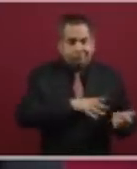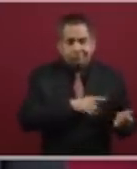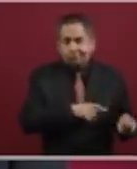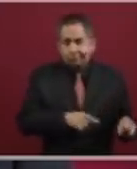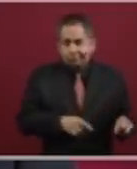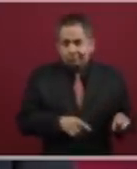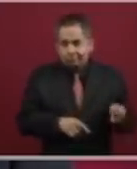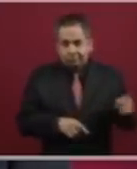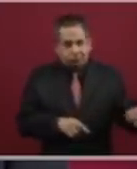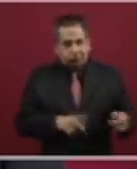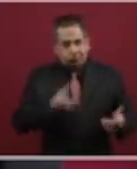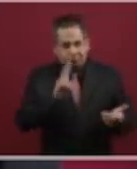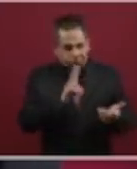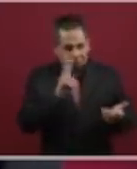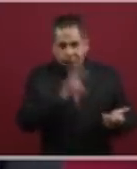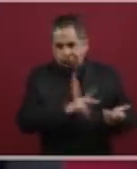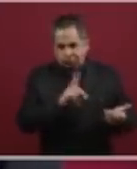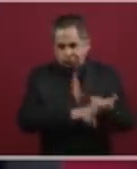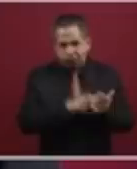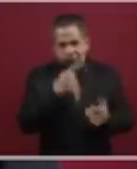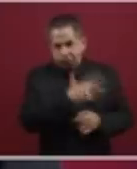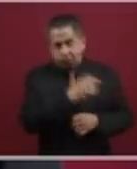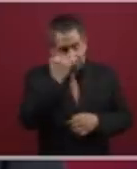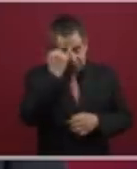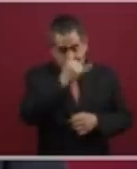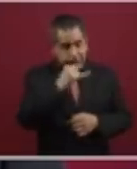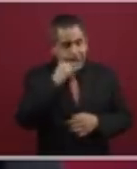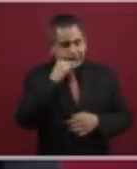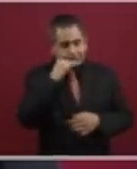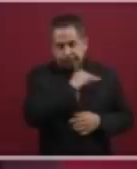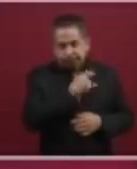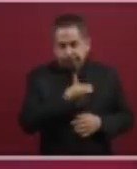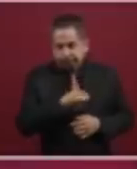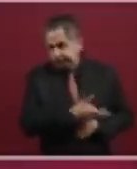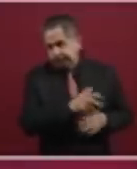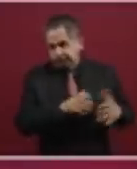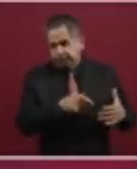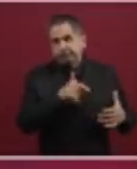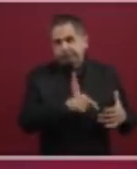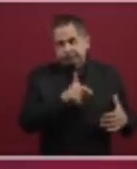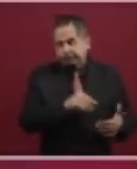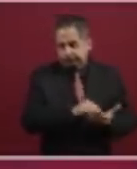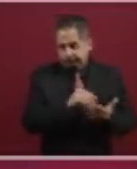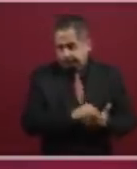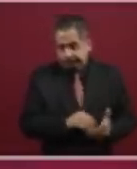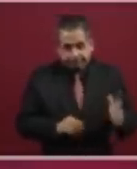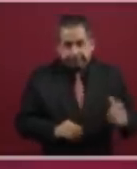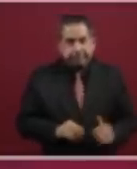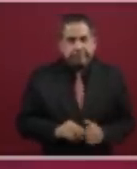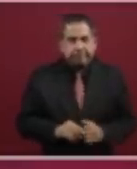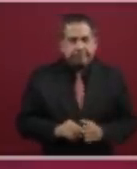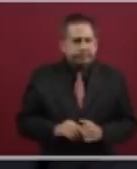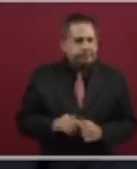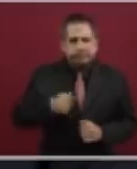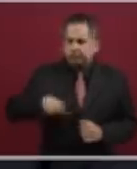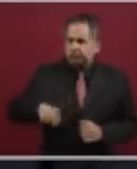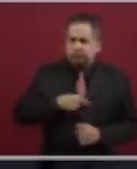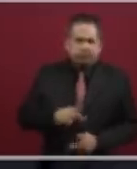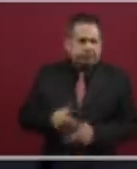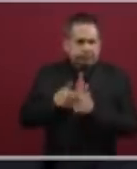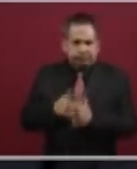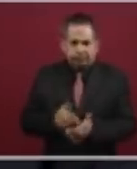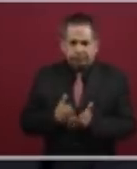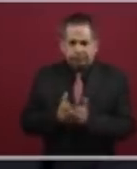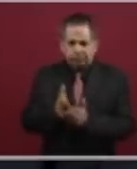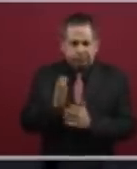Esa es su verdadera doctrina, la hipocresía. Entonces, vamos a seguir. Ya se